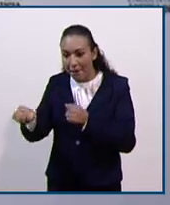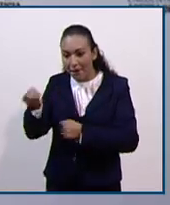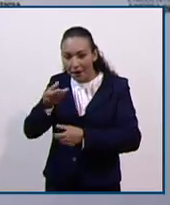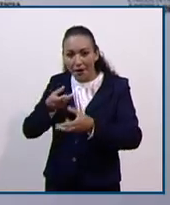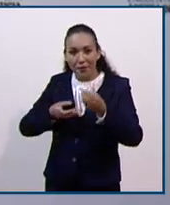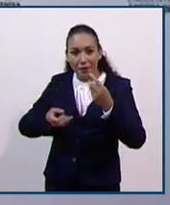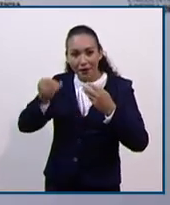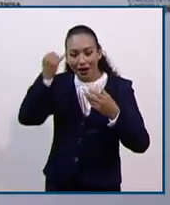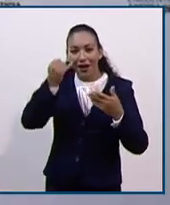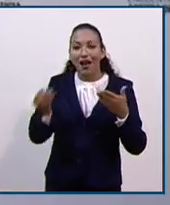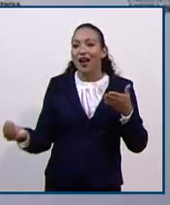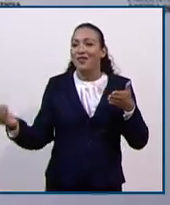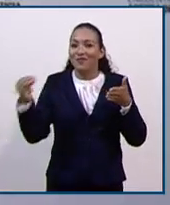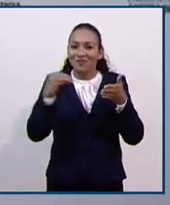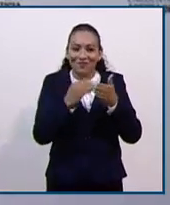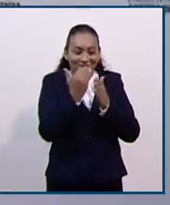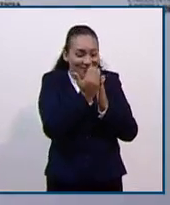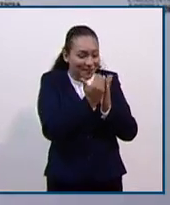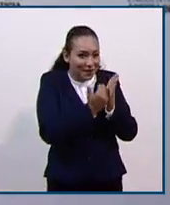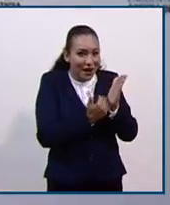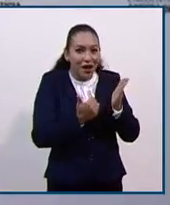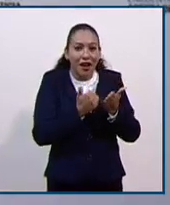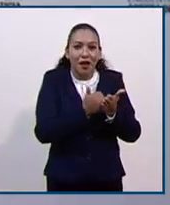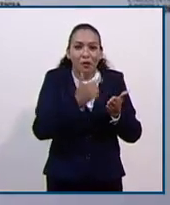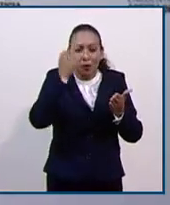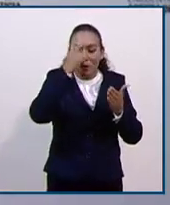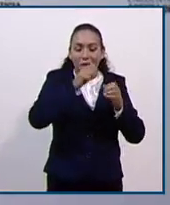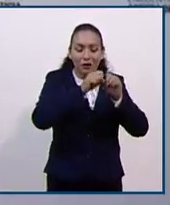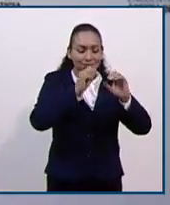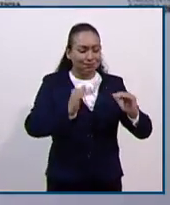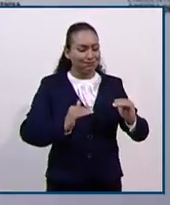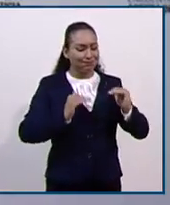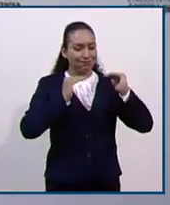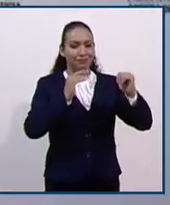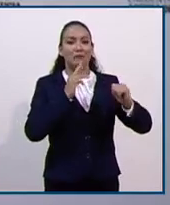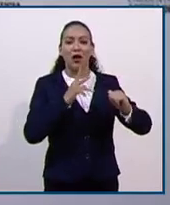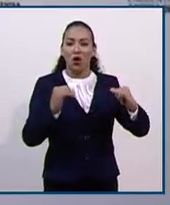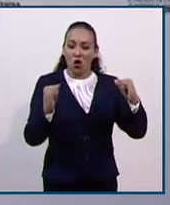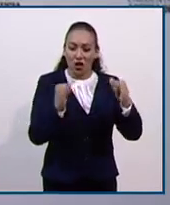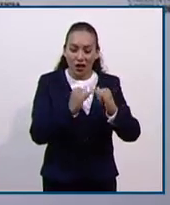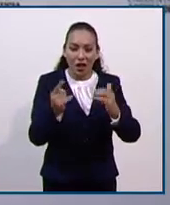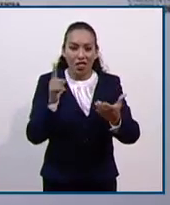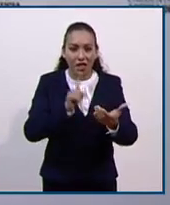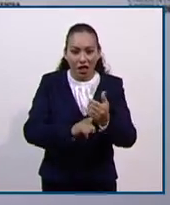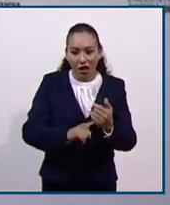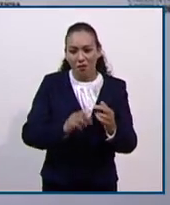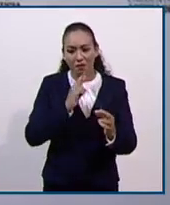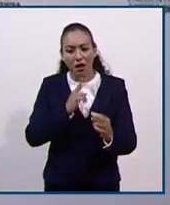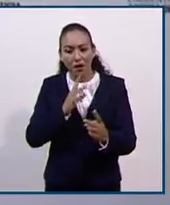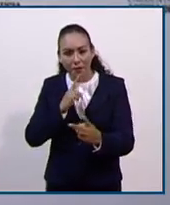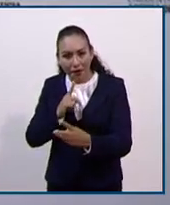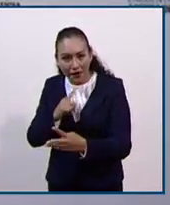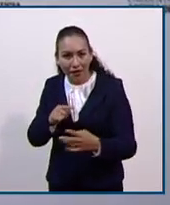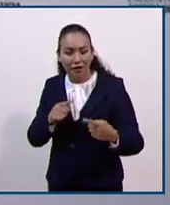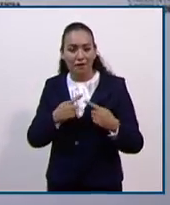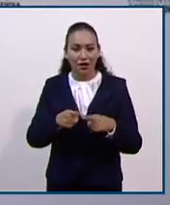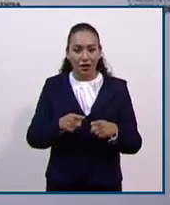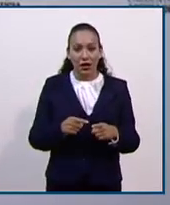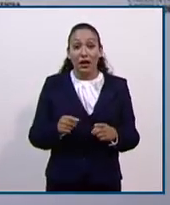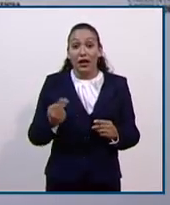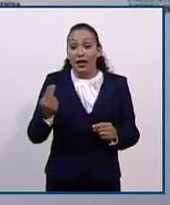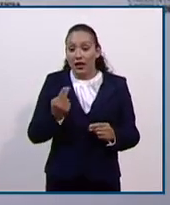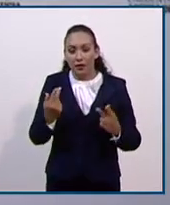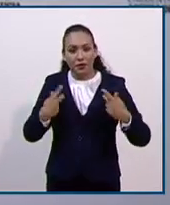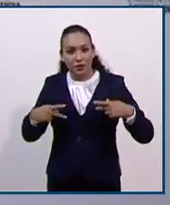que se podrá definir y que se podrá implementar mejoras institucionales que tomen en cuenta las necesidades y